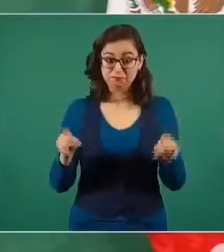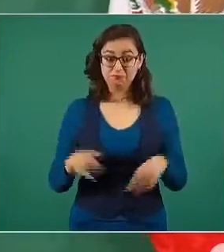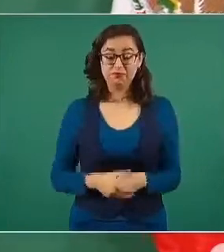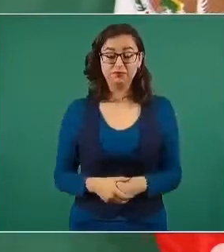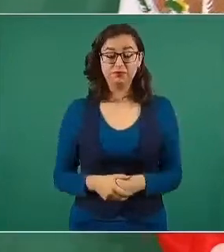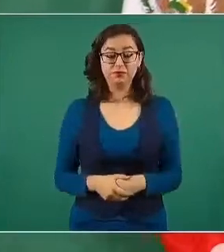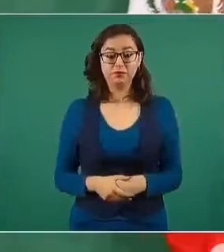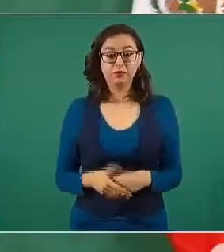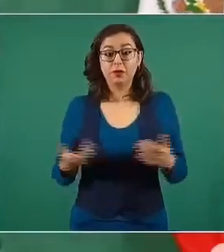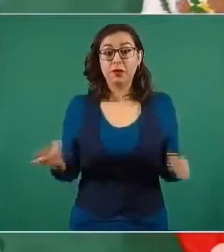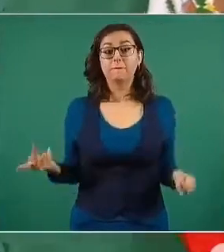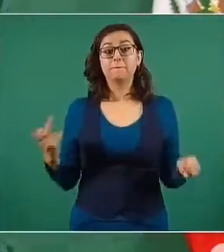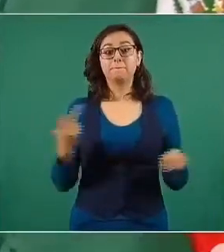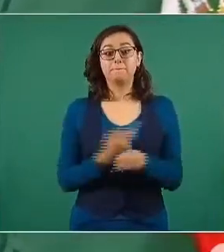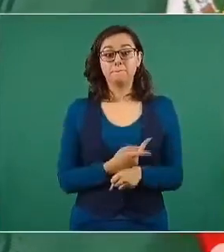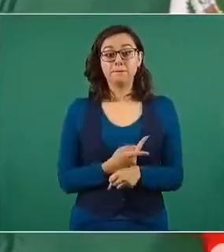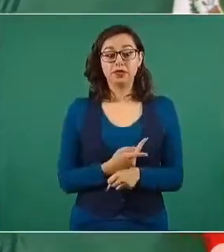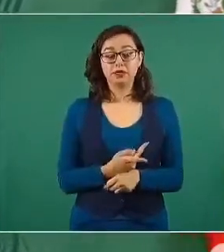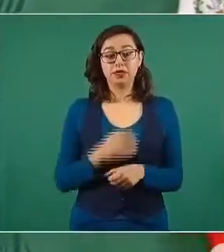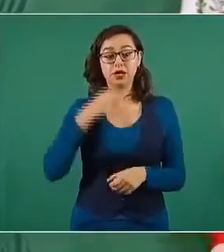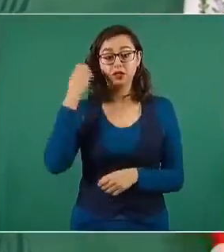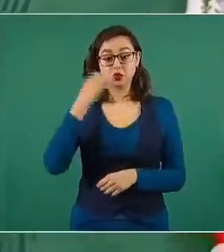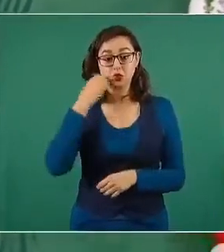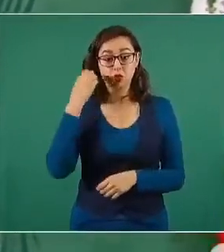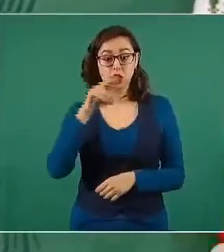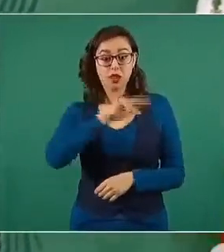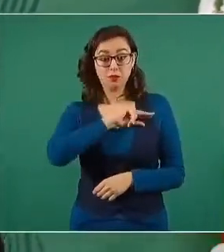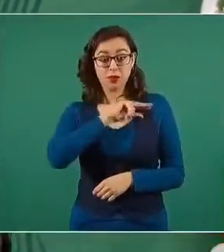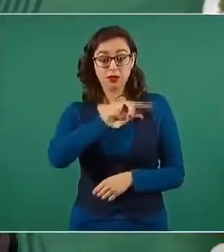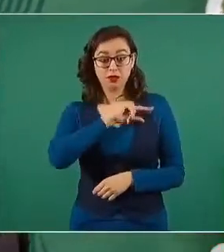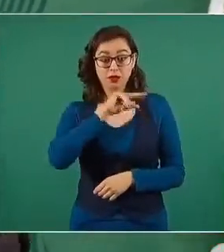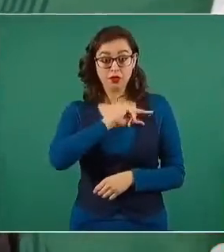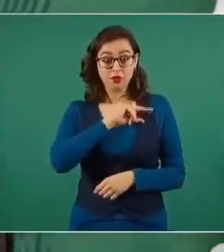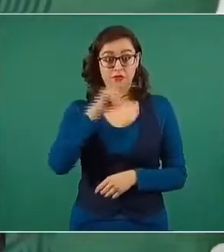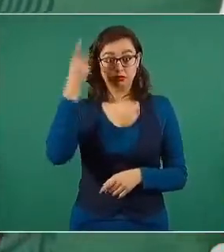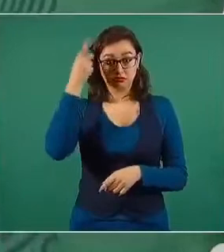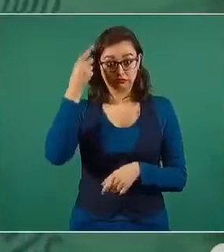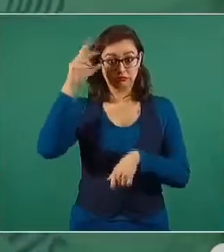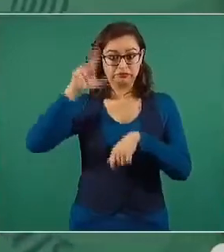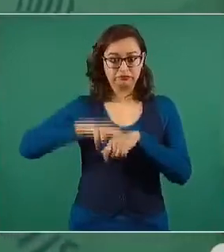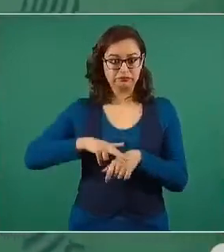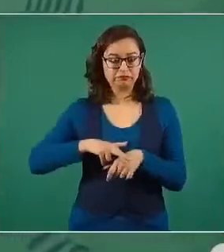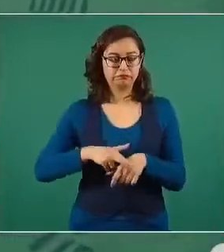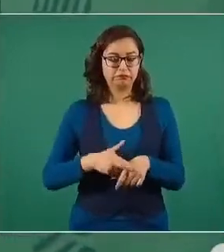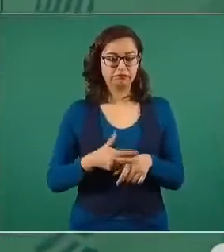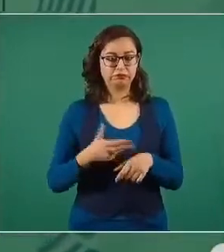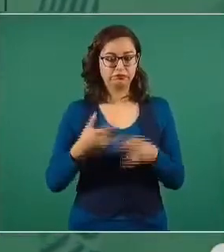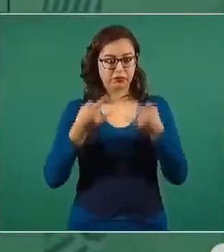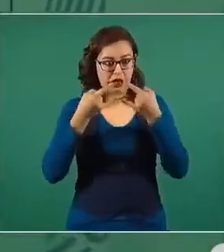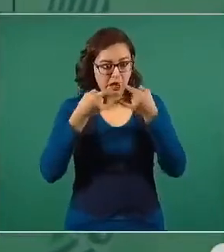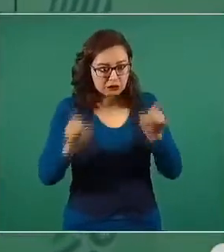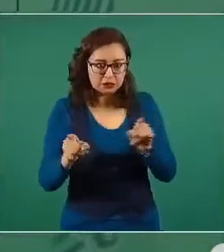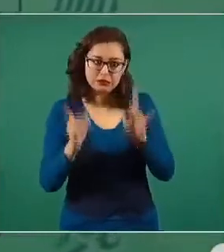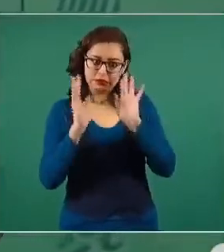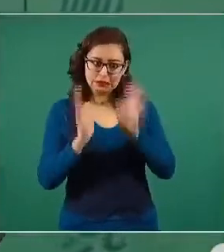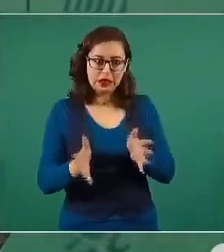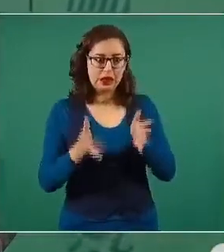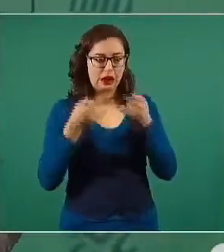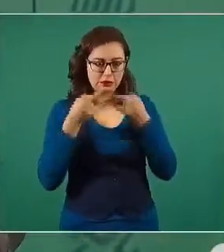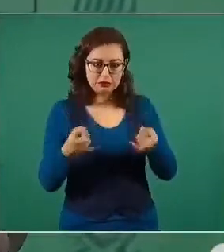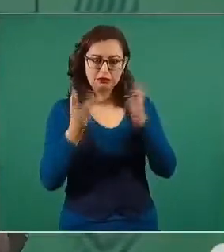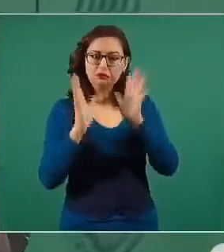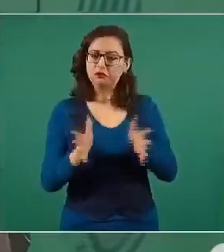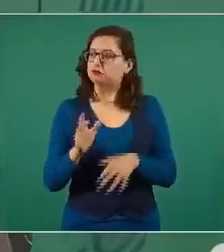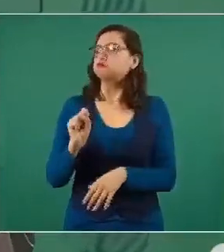los directivos de las escuelas privadas están pidiendo que se regrese a clases, yo estoy también de acuerdo con